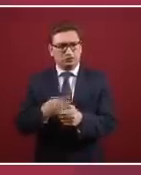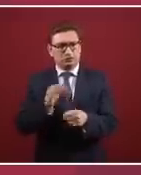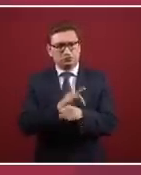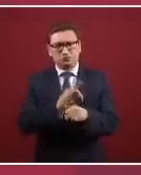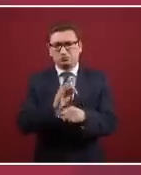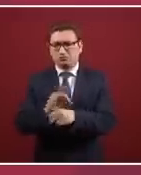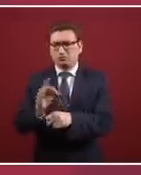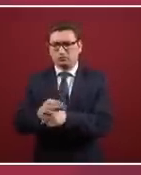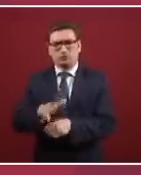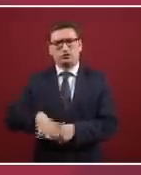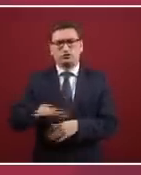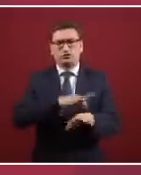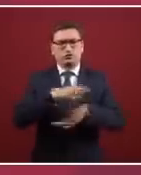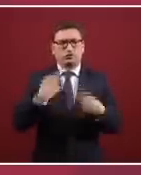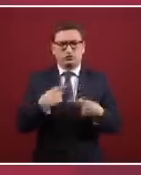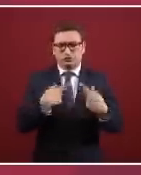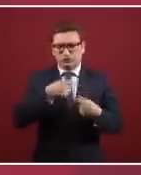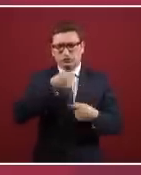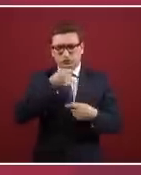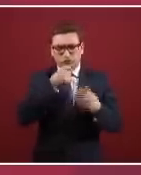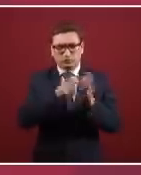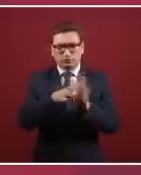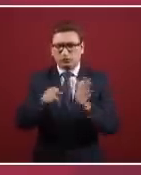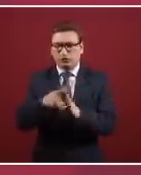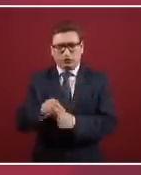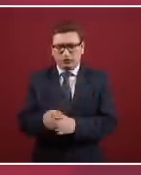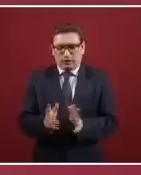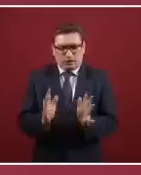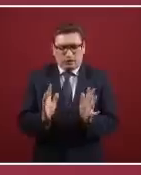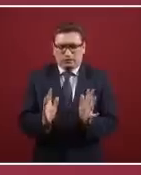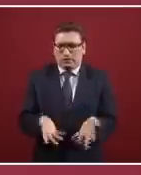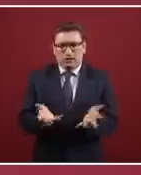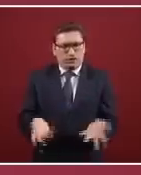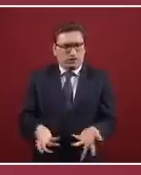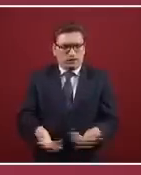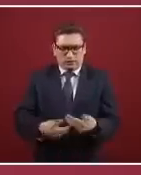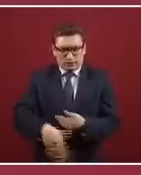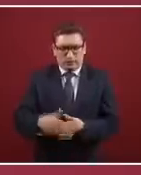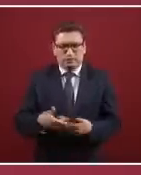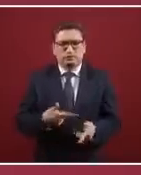protegiendo a los periodistas como ya lo estamos llevando a cabo?